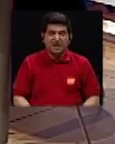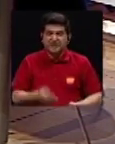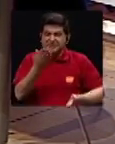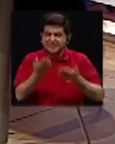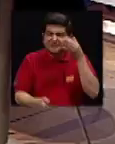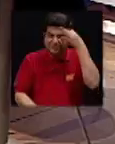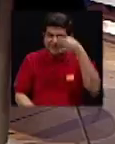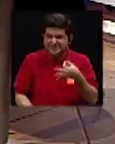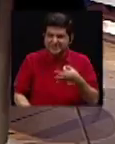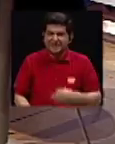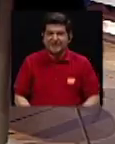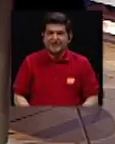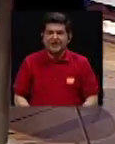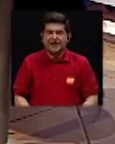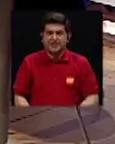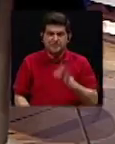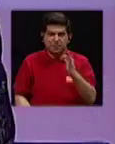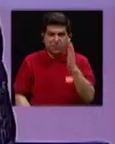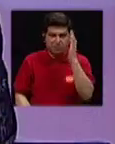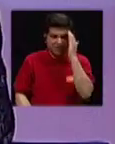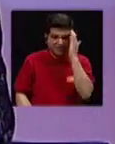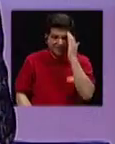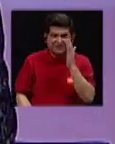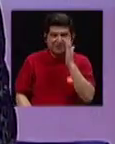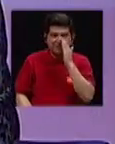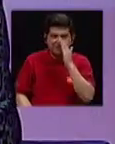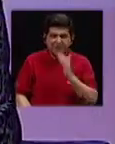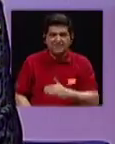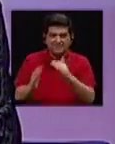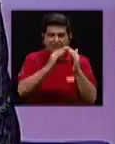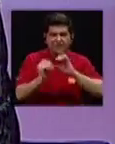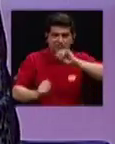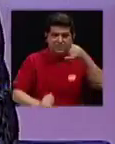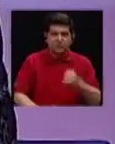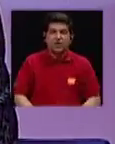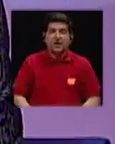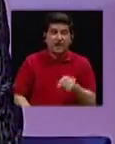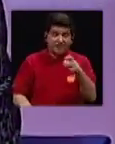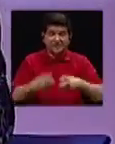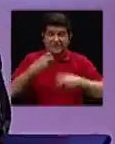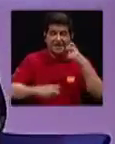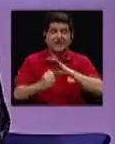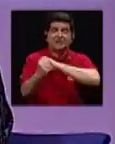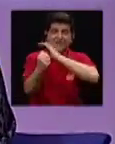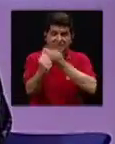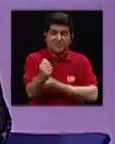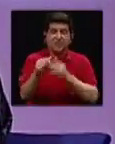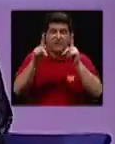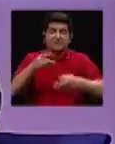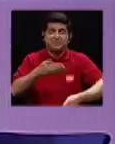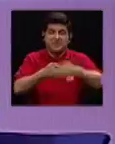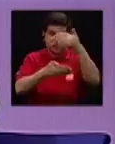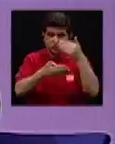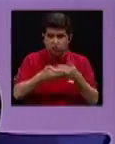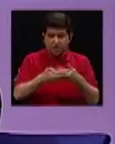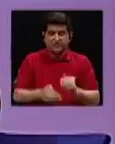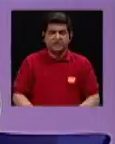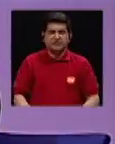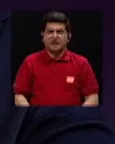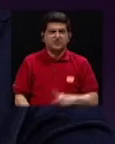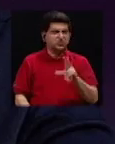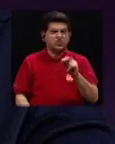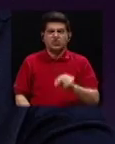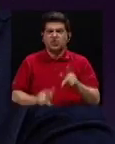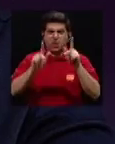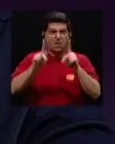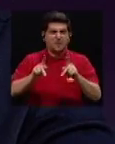crimen es porque podemos claramente sospechar como lo saben muy bien las madres de Ciudad Ju Juárez que se tratan de crímenes del poder quien está por